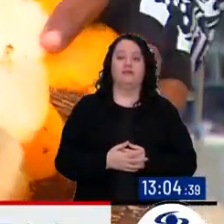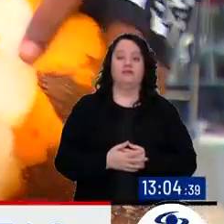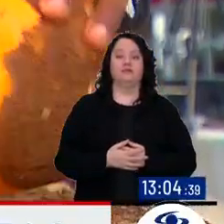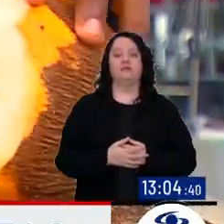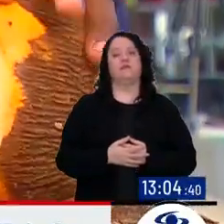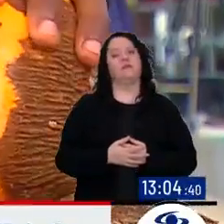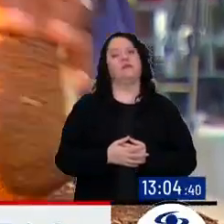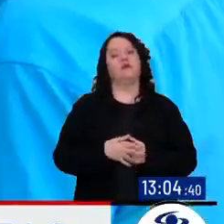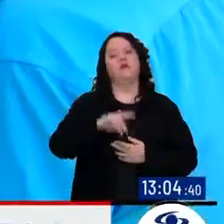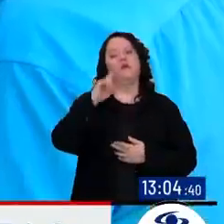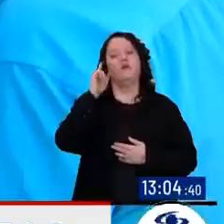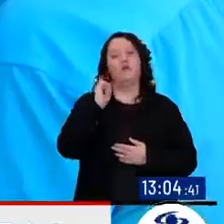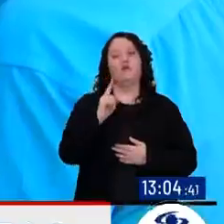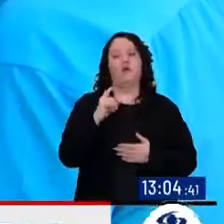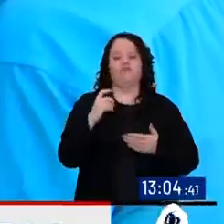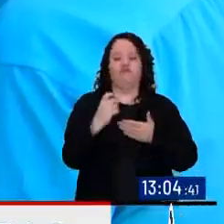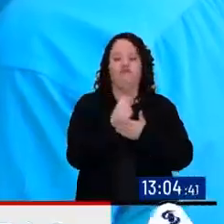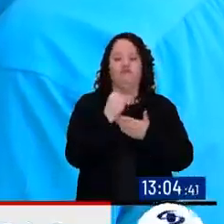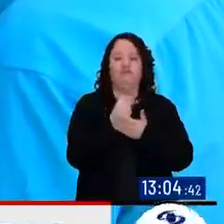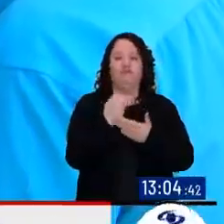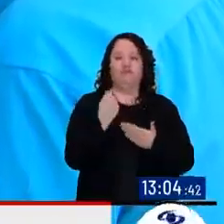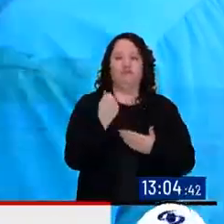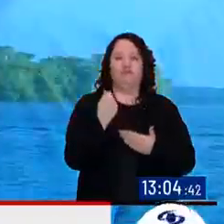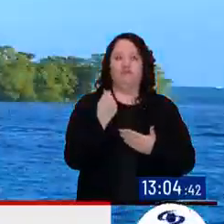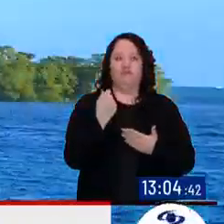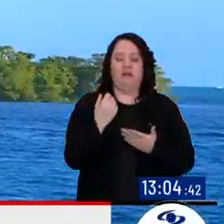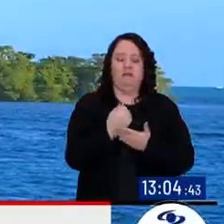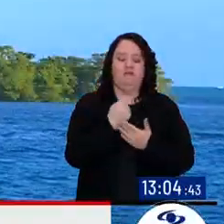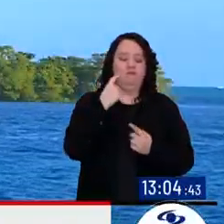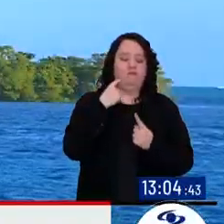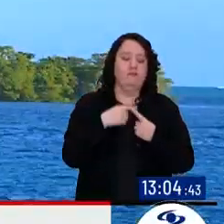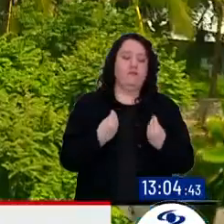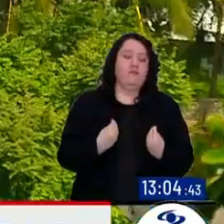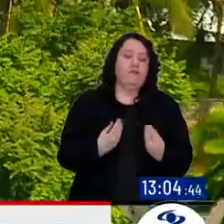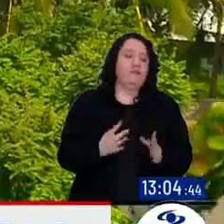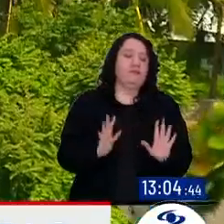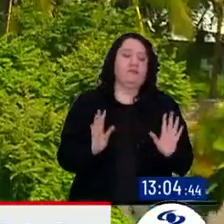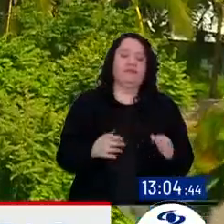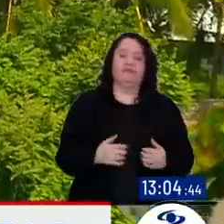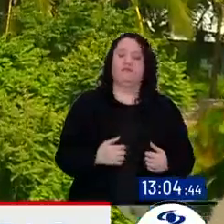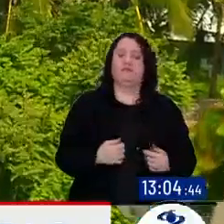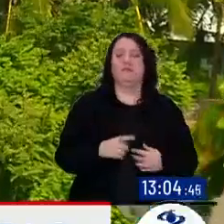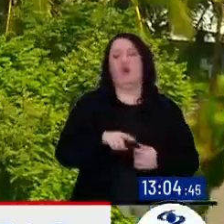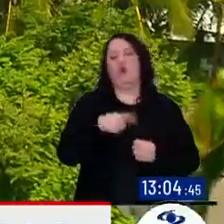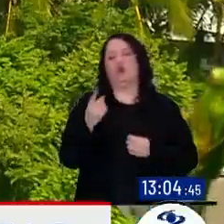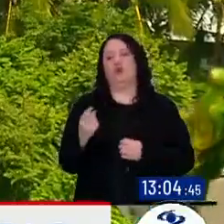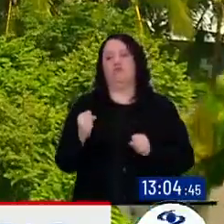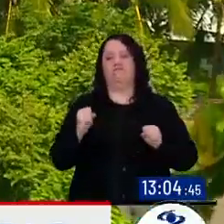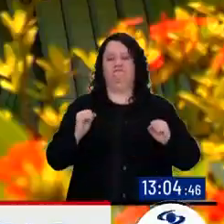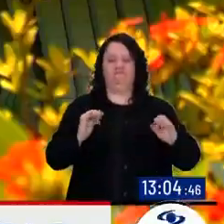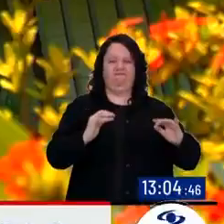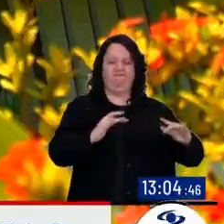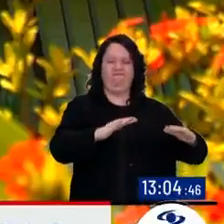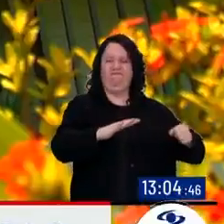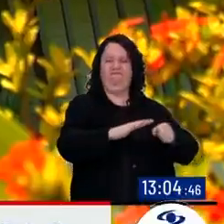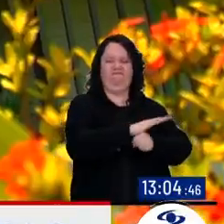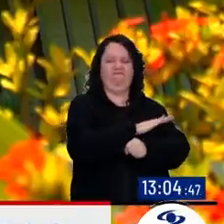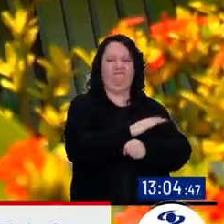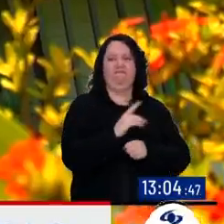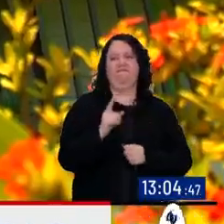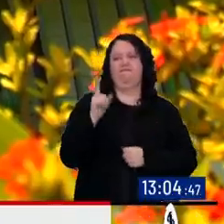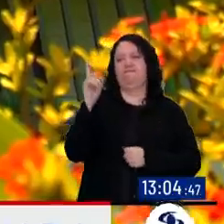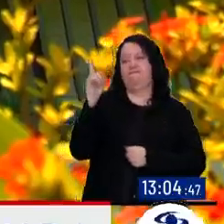Lo que se alcanza a ganar aquí es como para uno sobrevivir. Otro gran problema es la sobrepoblación. Kent Francis